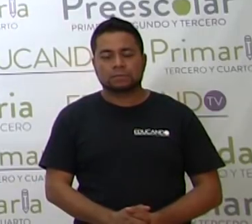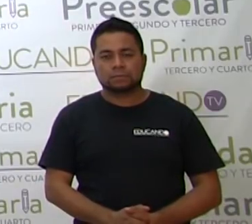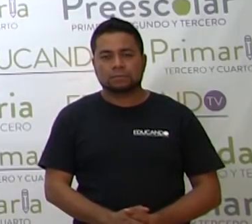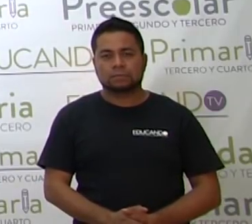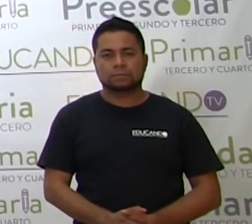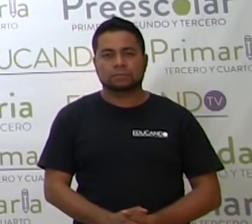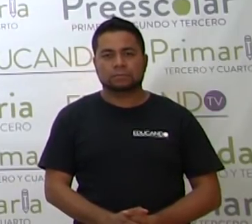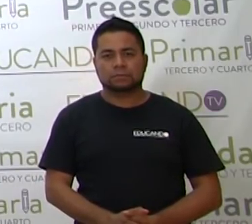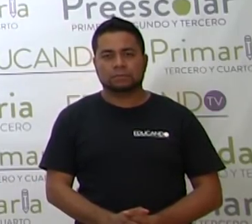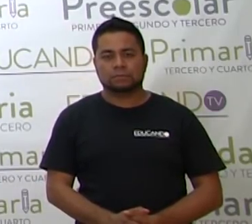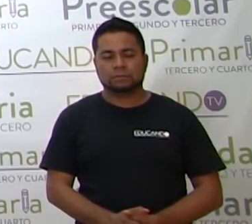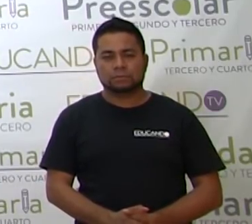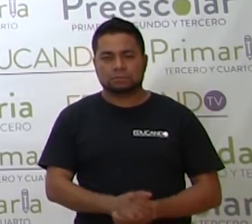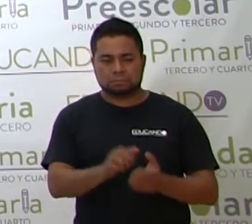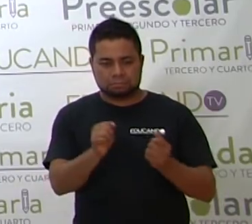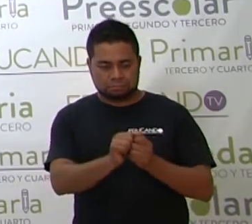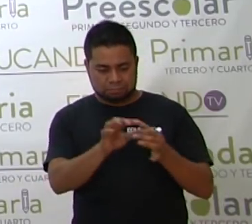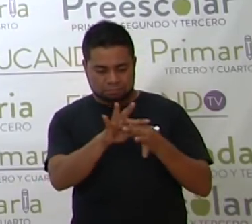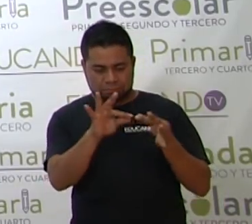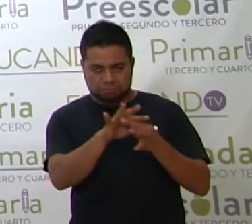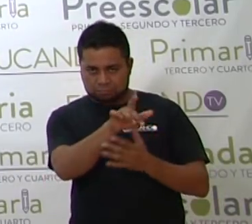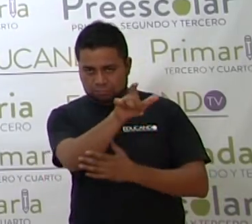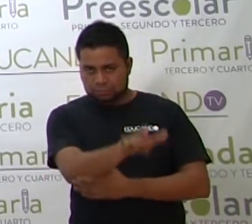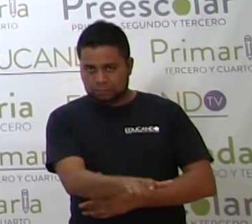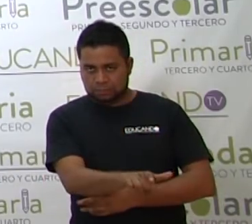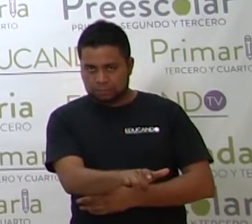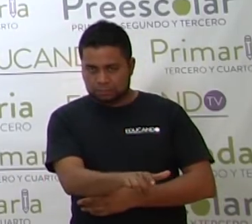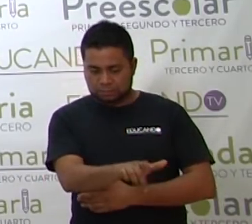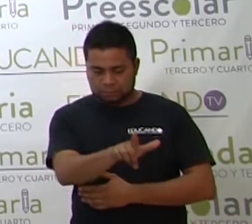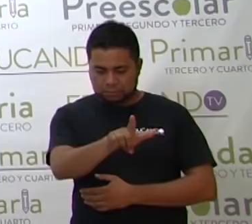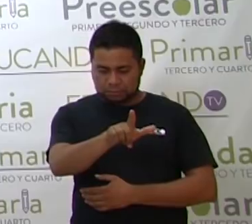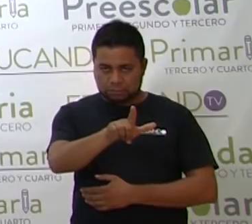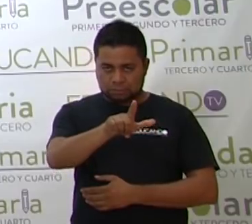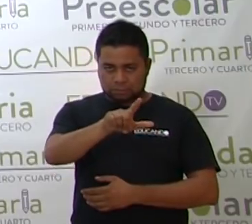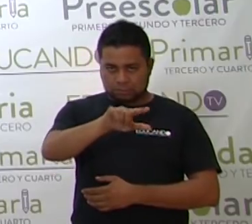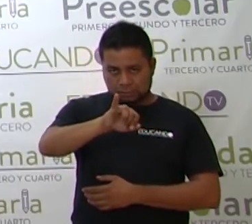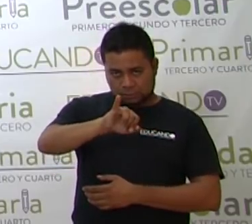Bien, la descripción literaria.